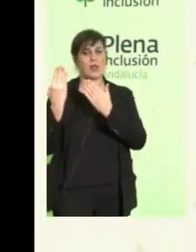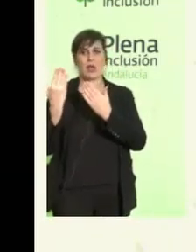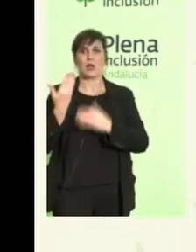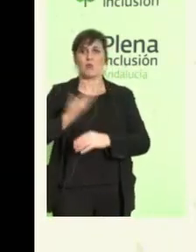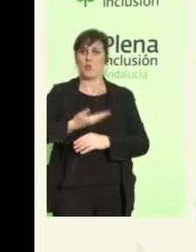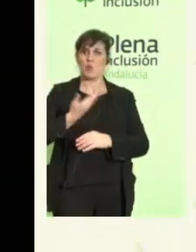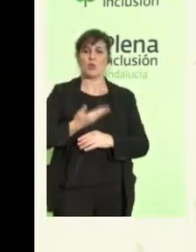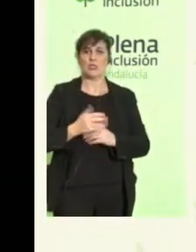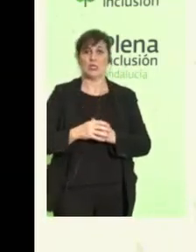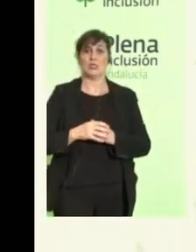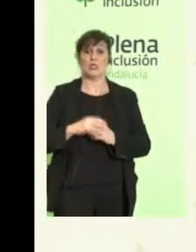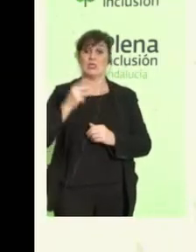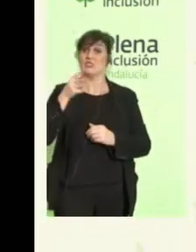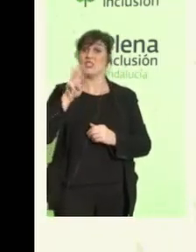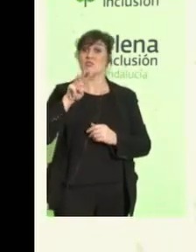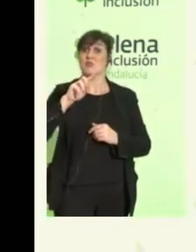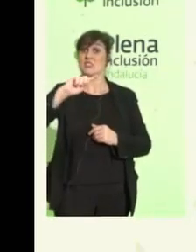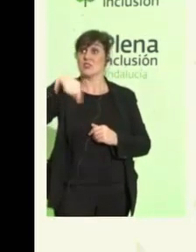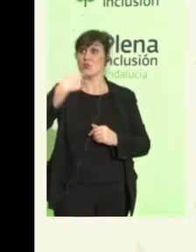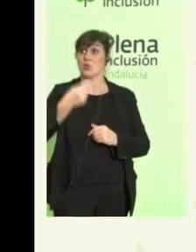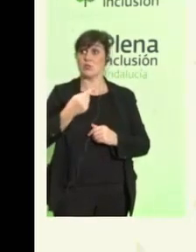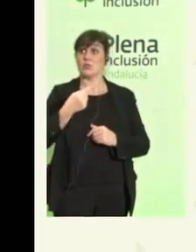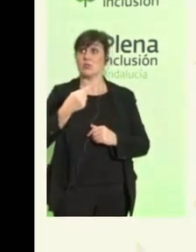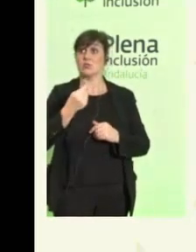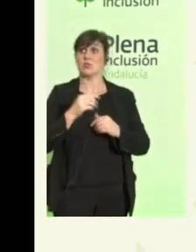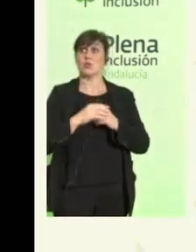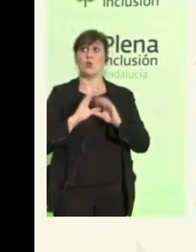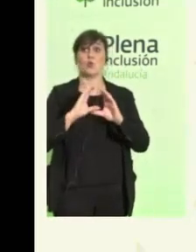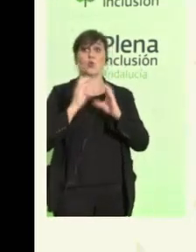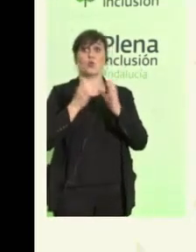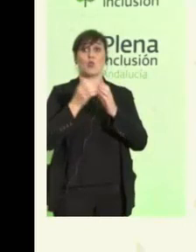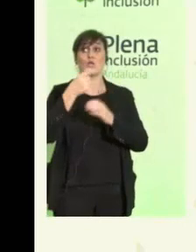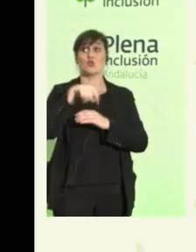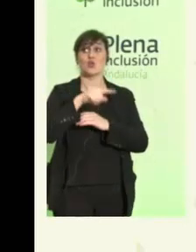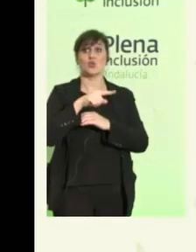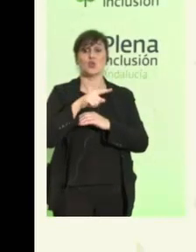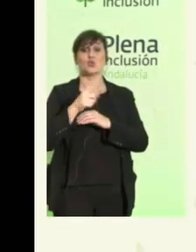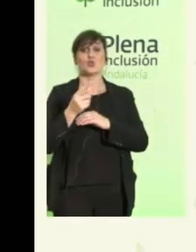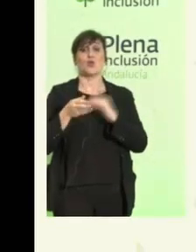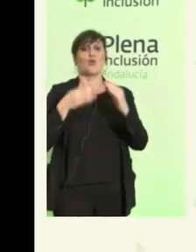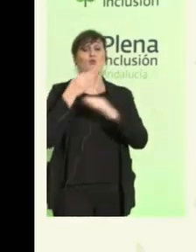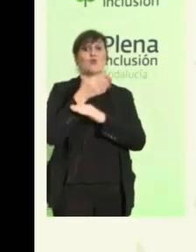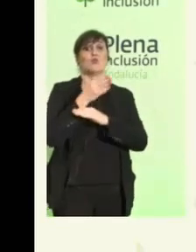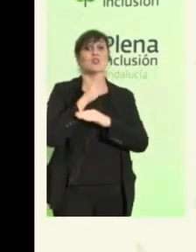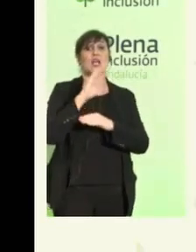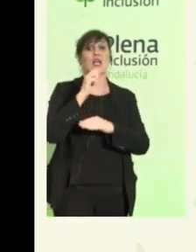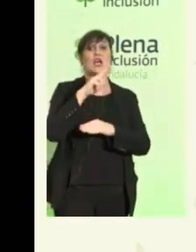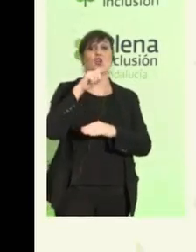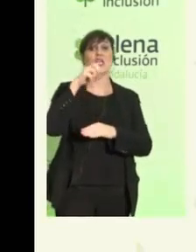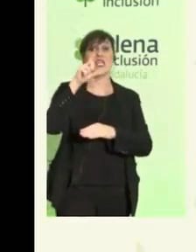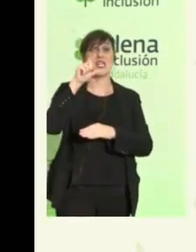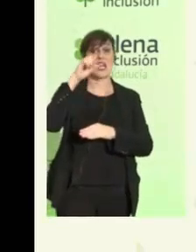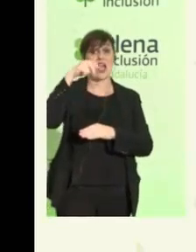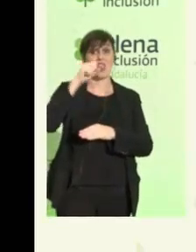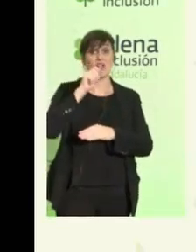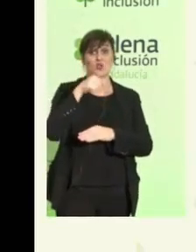unos 3 meses después, un grupo de nosotros fuimos a Carolina del Sur